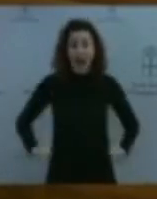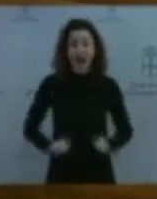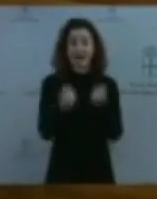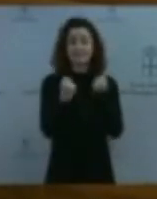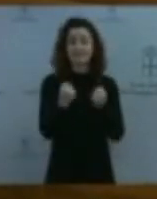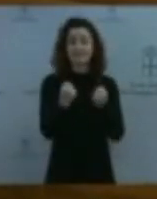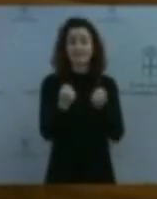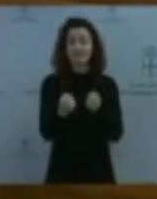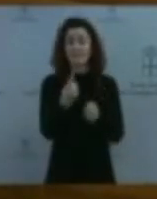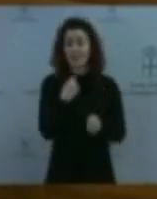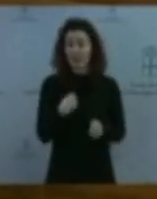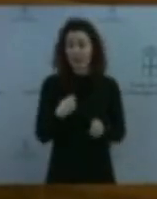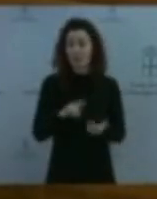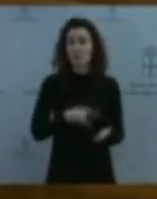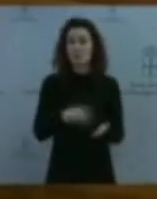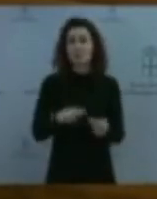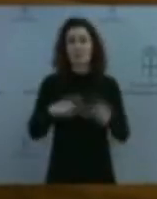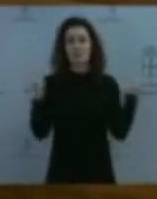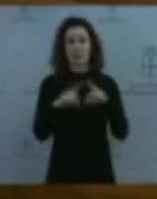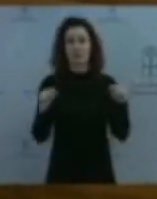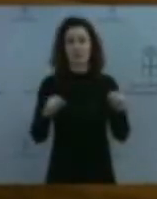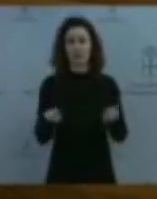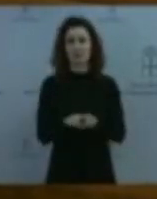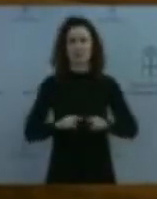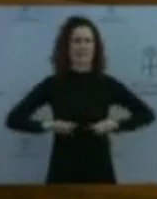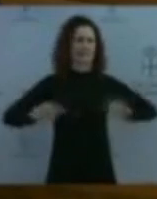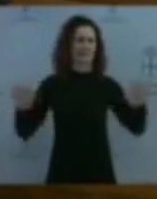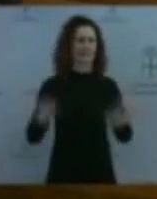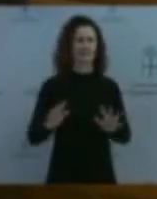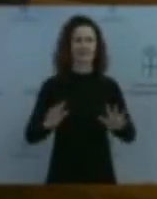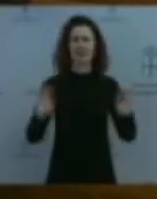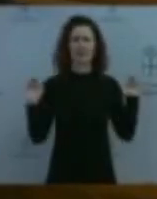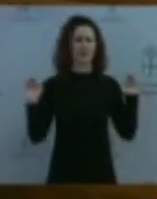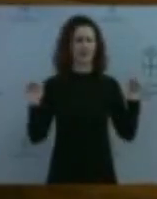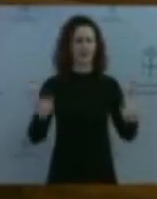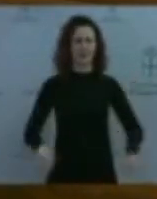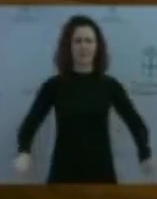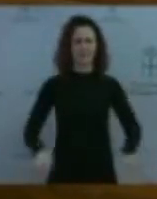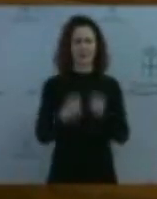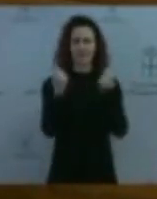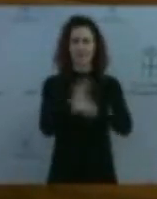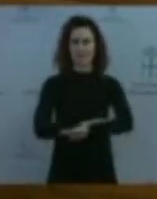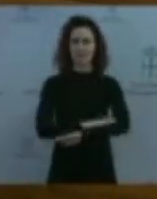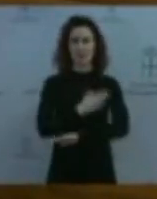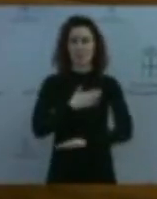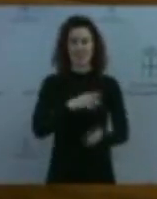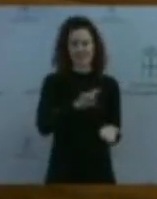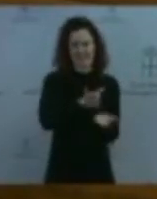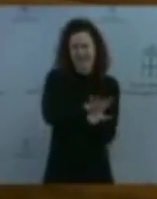asturiano, entremos en una liquidación, en una quiebra de nuestra propia administración, lo que suponga despidos masivos. ¿Es esa la